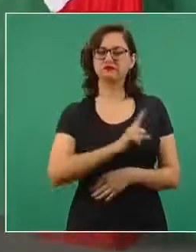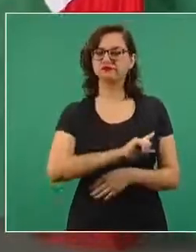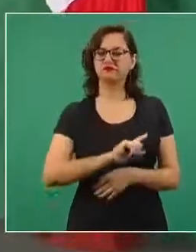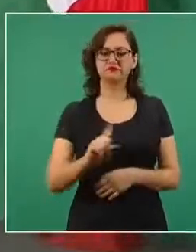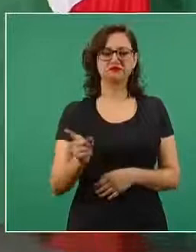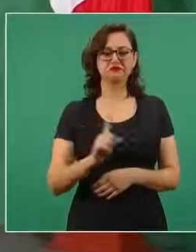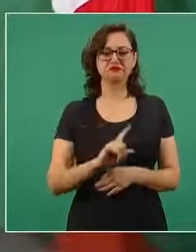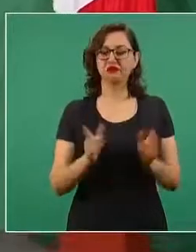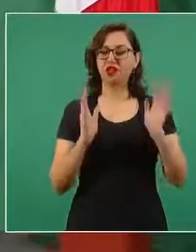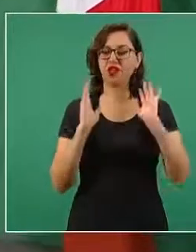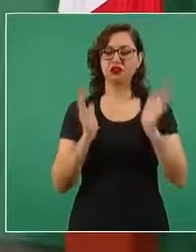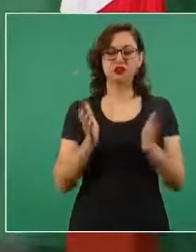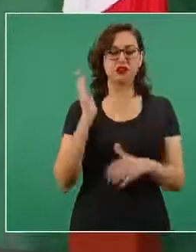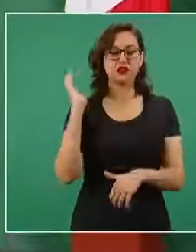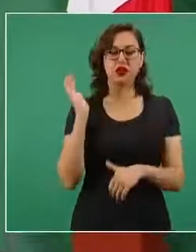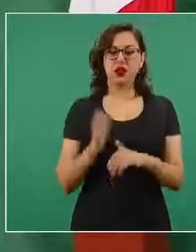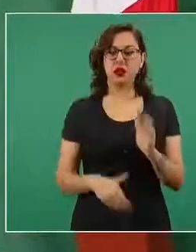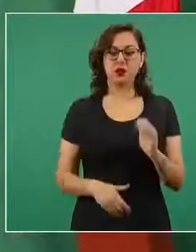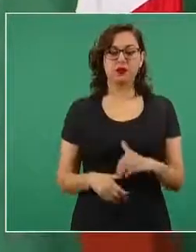sea quien sea,